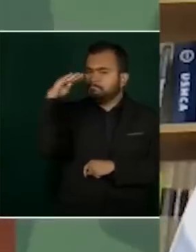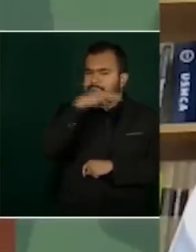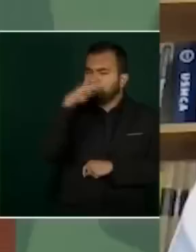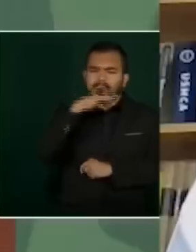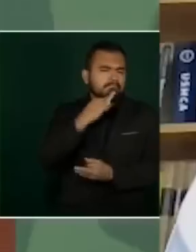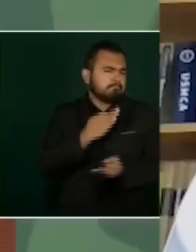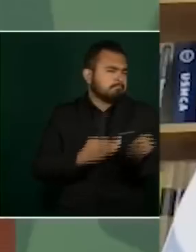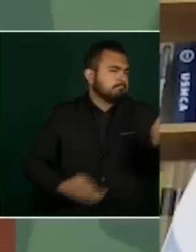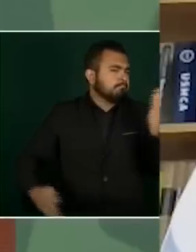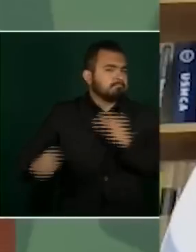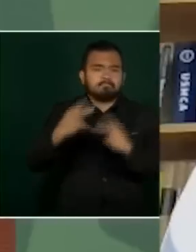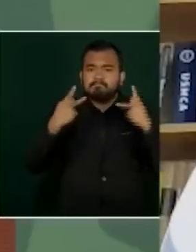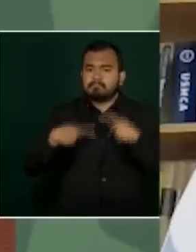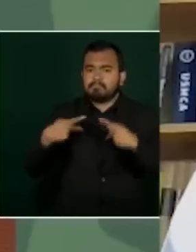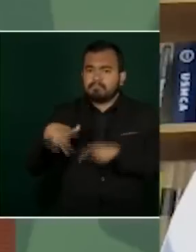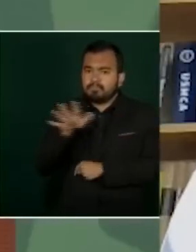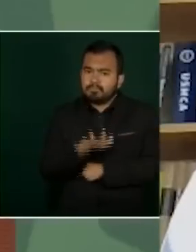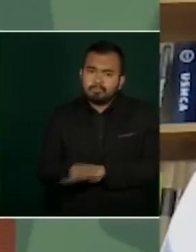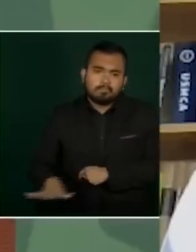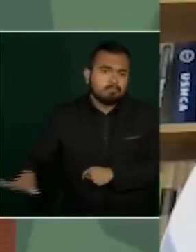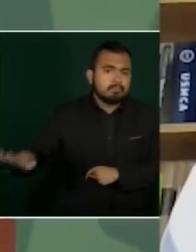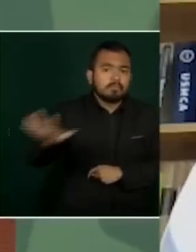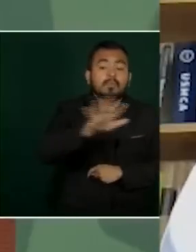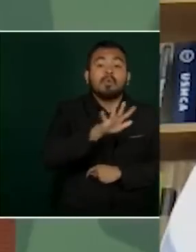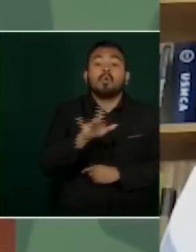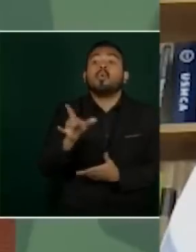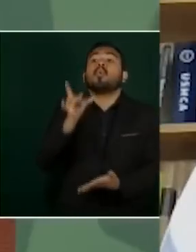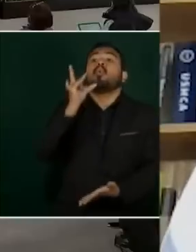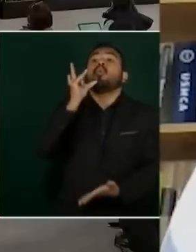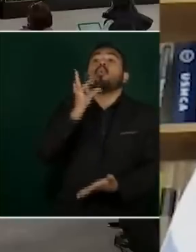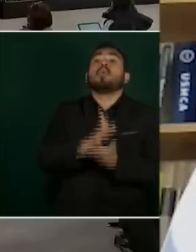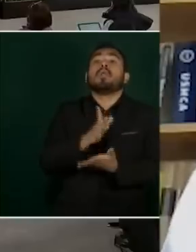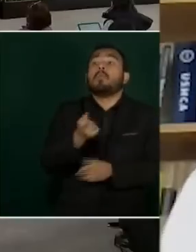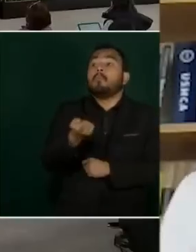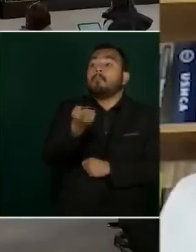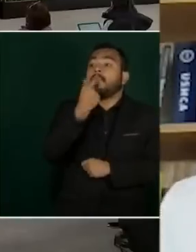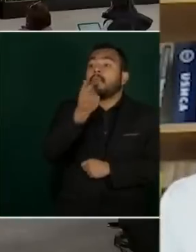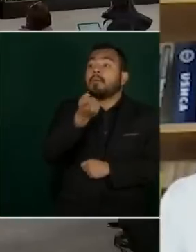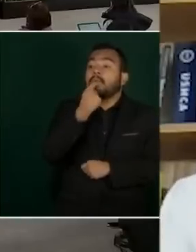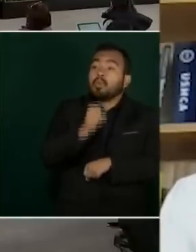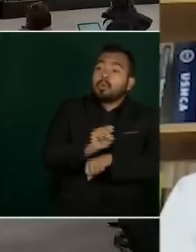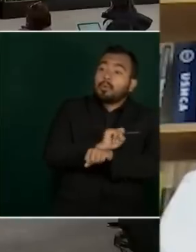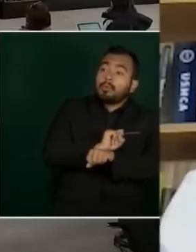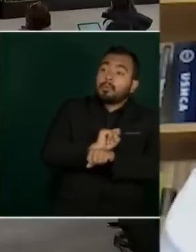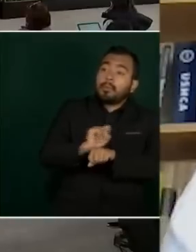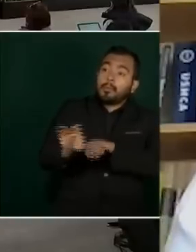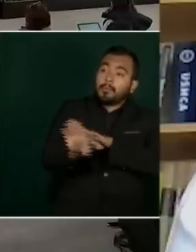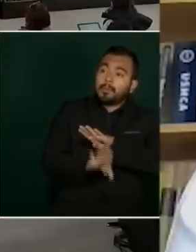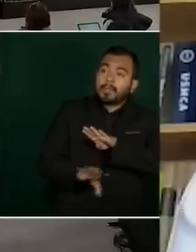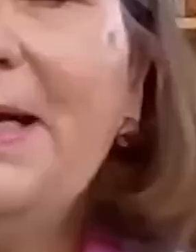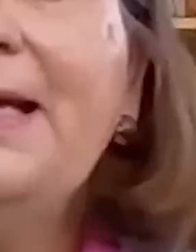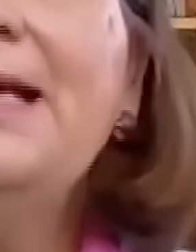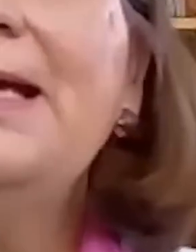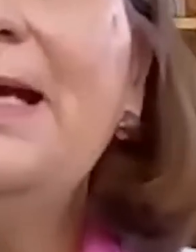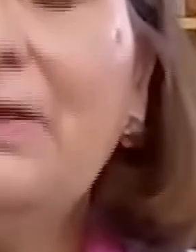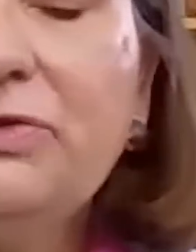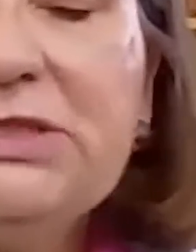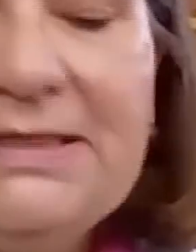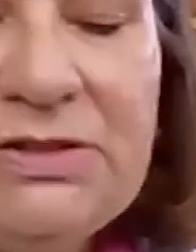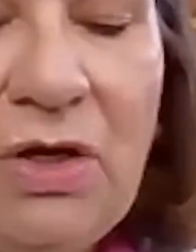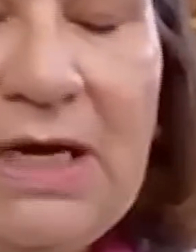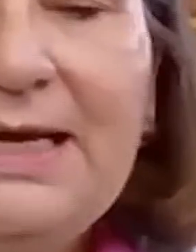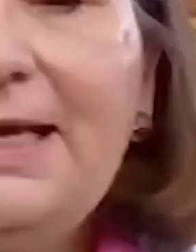adecuada y sin duda alguna, yo quizás por mi formación diplomática que busca siempre